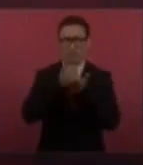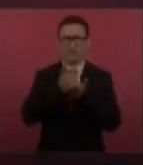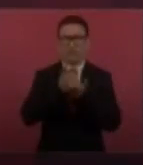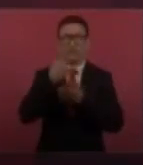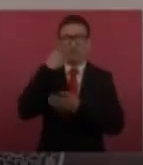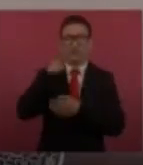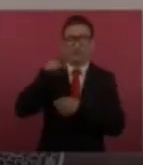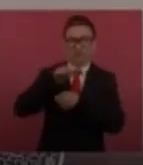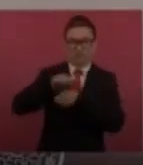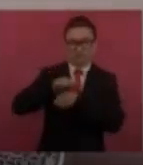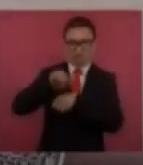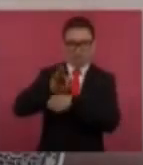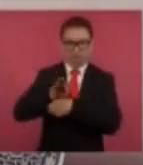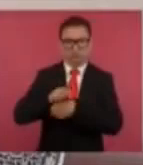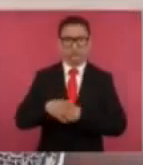a Argentina,